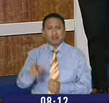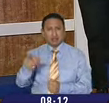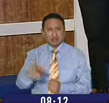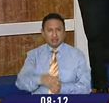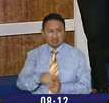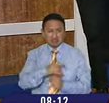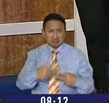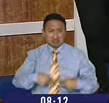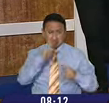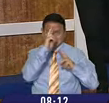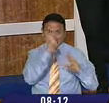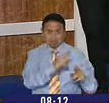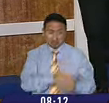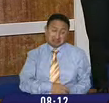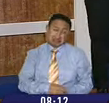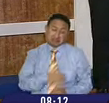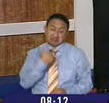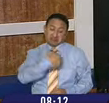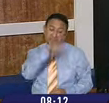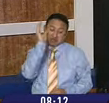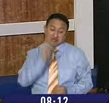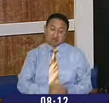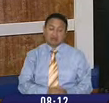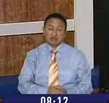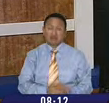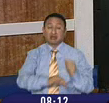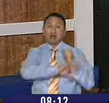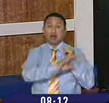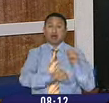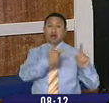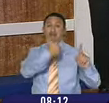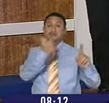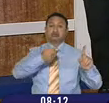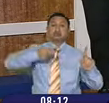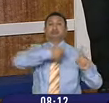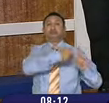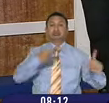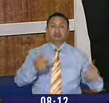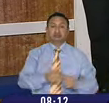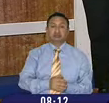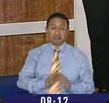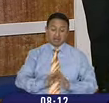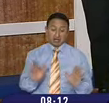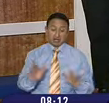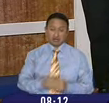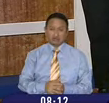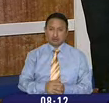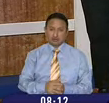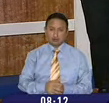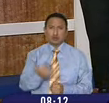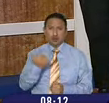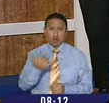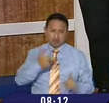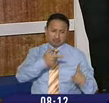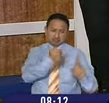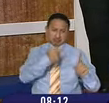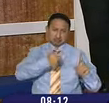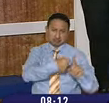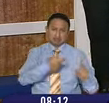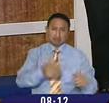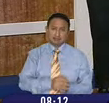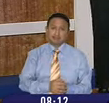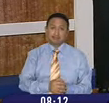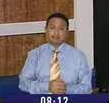importa la vida, roba y te mata. Nada, o sea, no satisfechos con robarte, pues te quitan la vida. Ah, terrible.